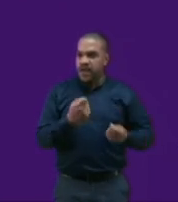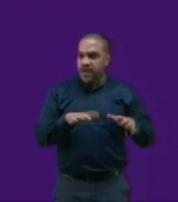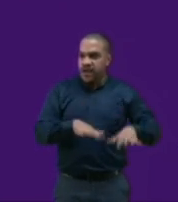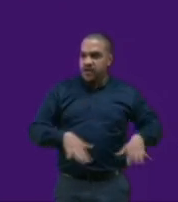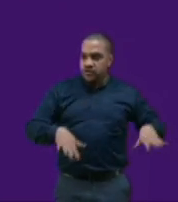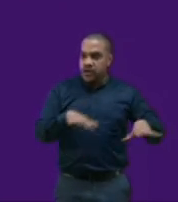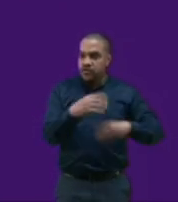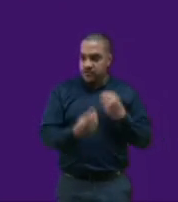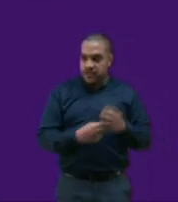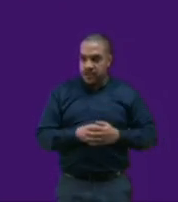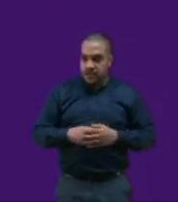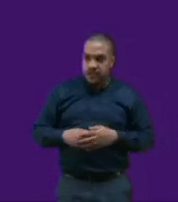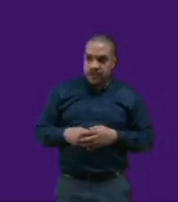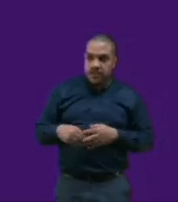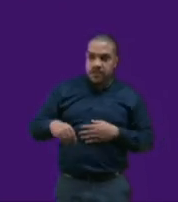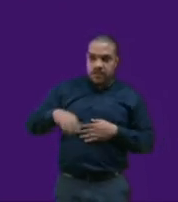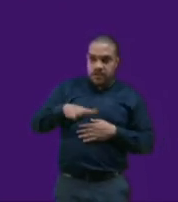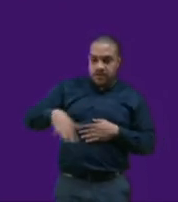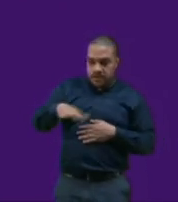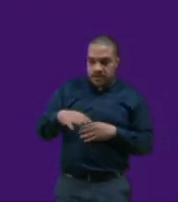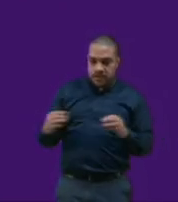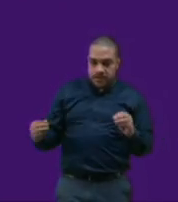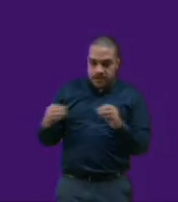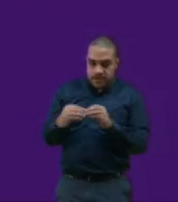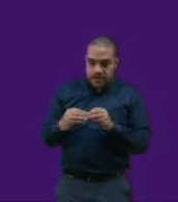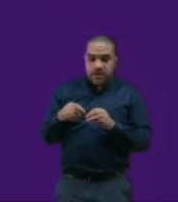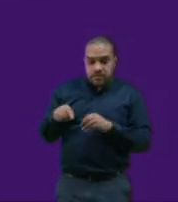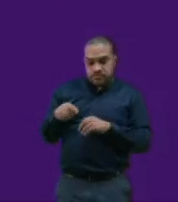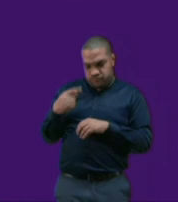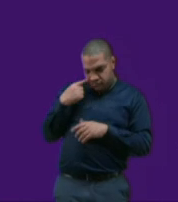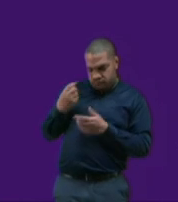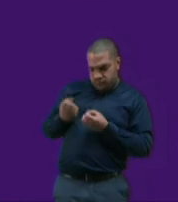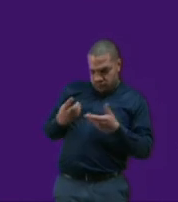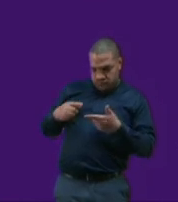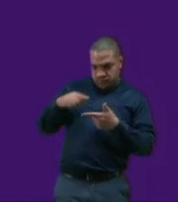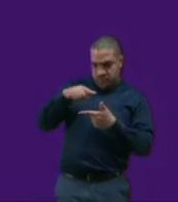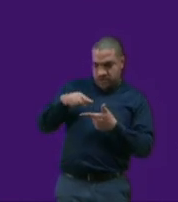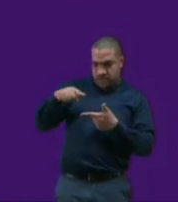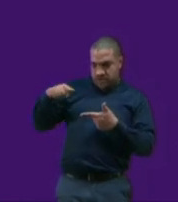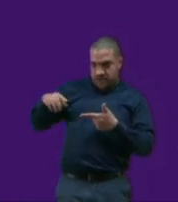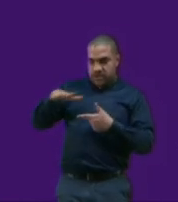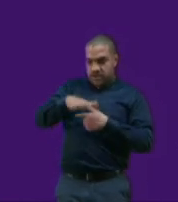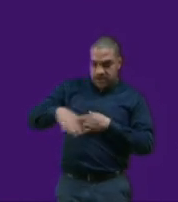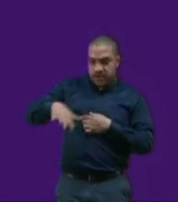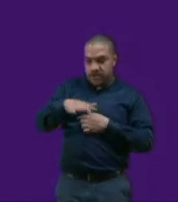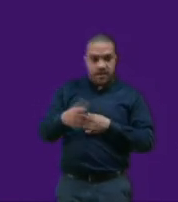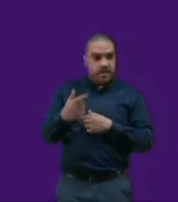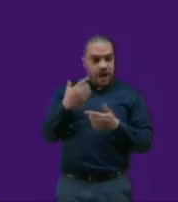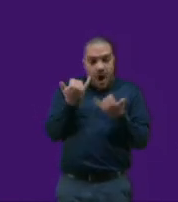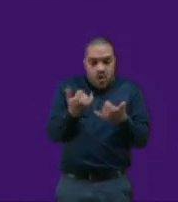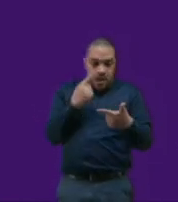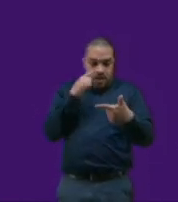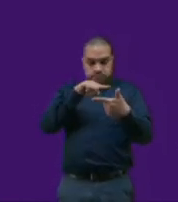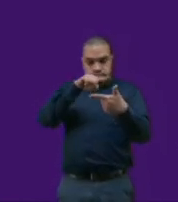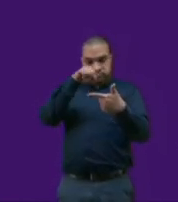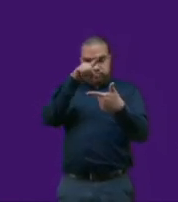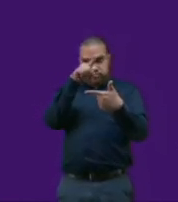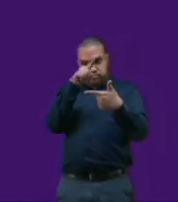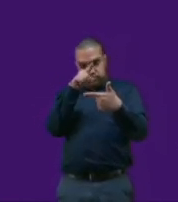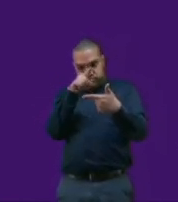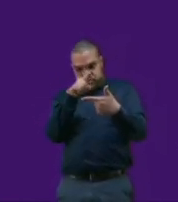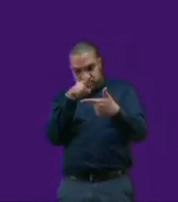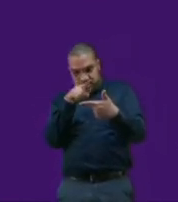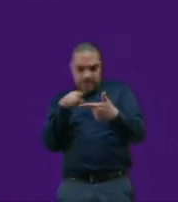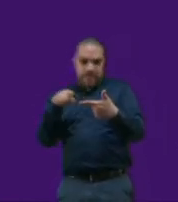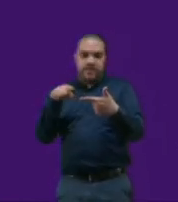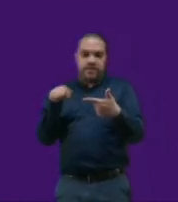decirle al inversionista, oiga, yo tengo estos márgenes, de pronto se me van a bajar un poquito, de pronto voy a perder dinero en el corto